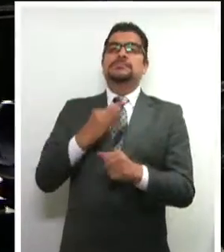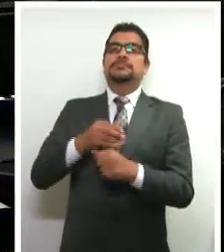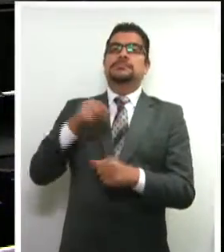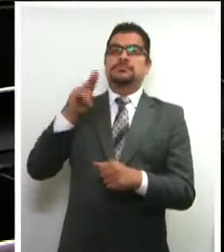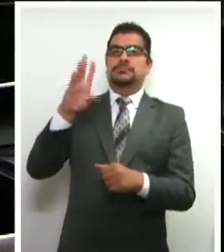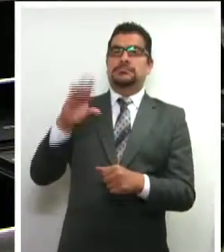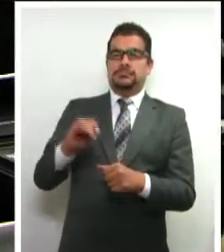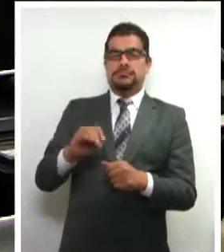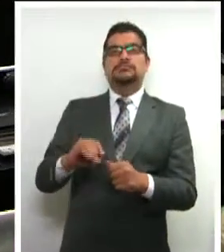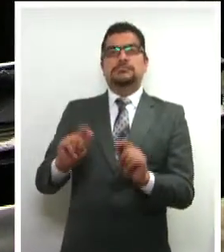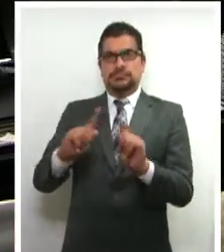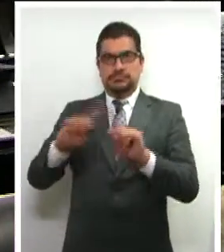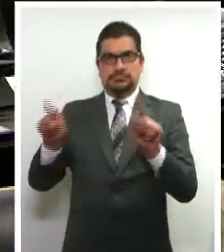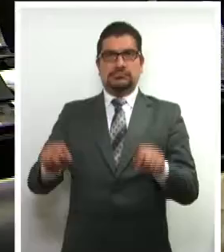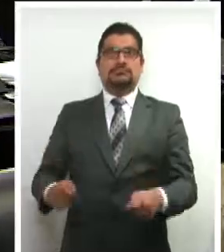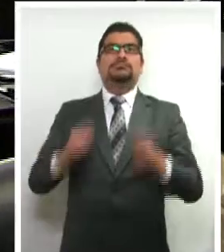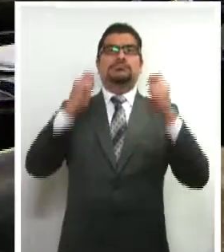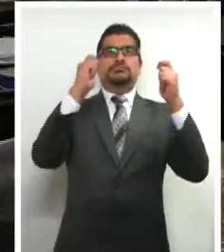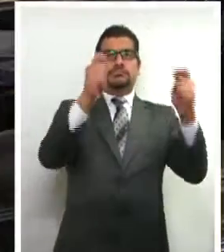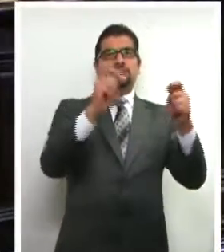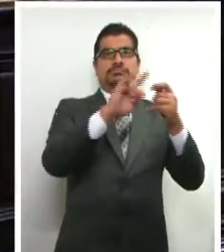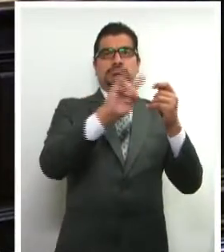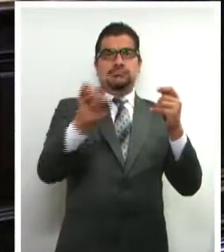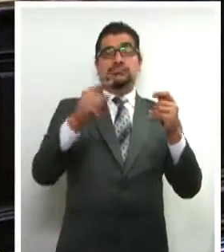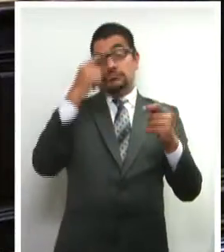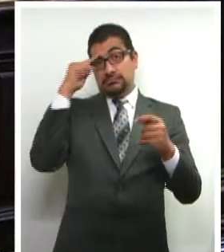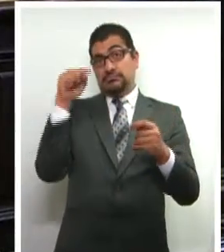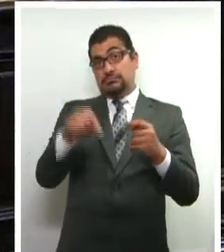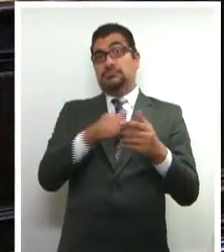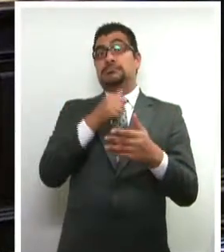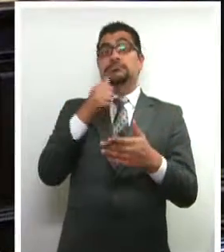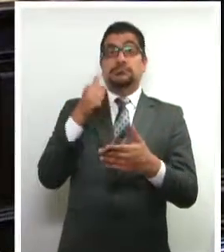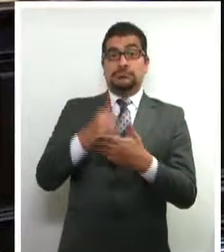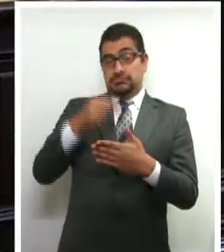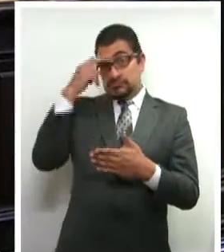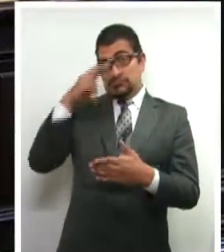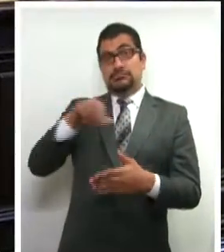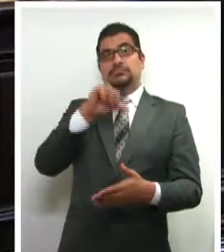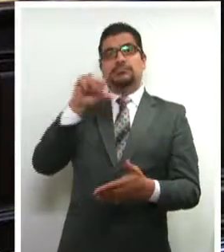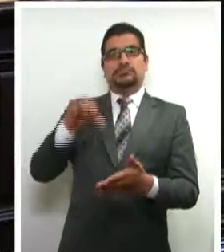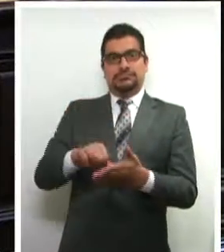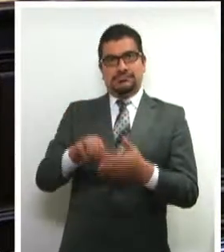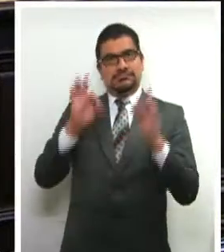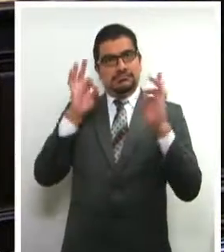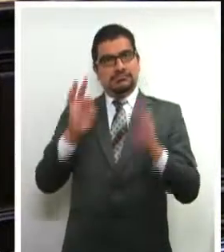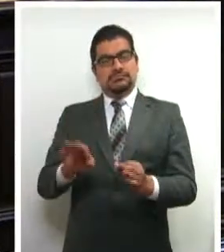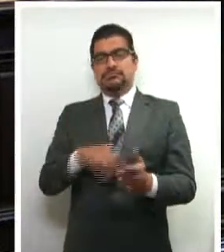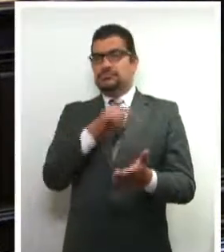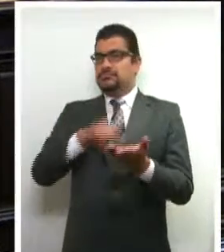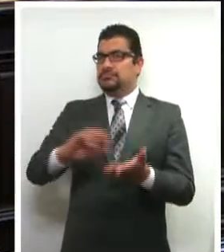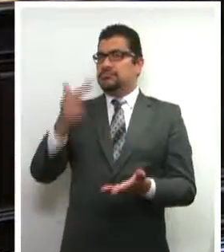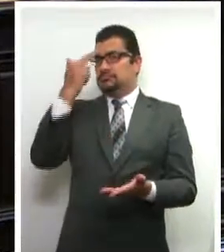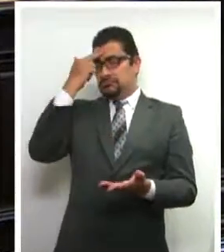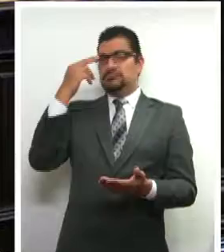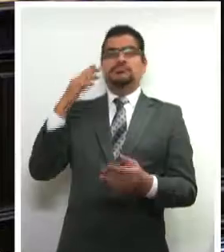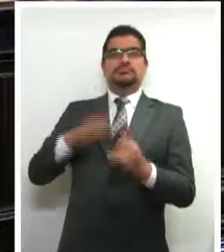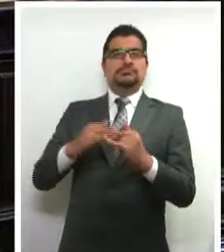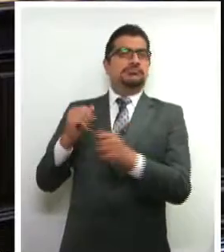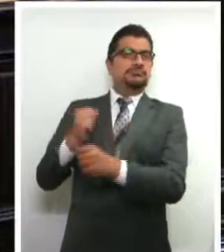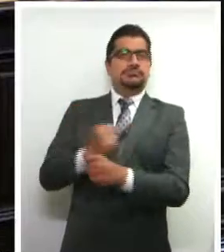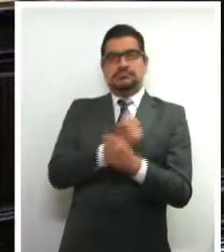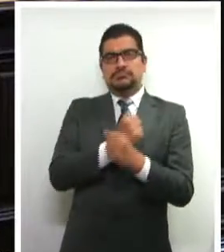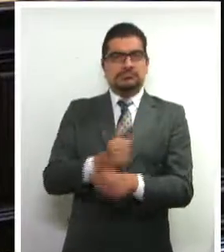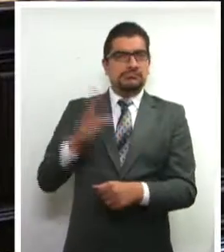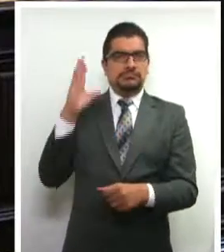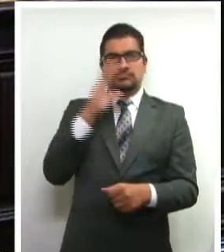develó la placa que declara al Centro Histórico de la Ciudad de México como sitio de memoria de la esclavitud,